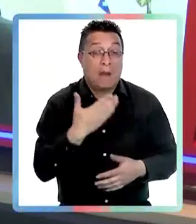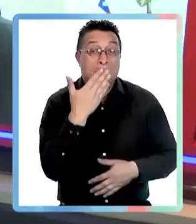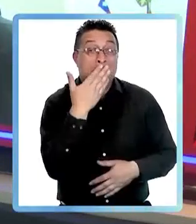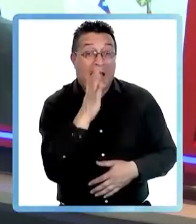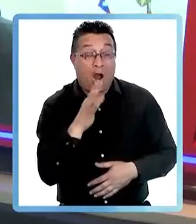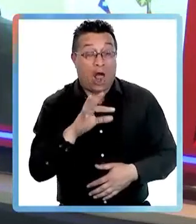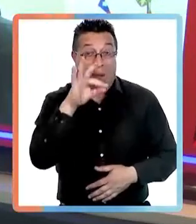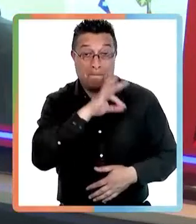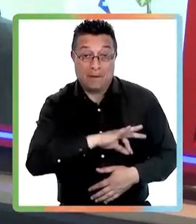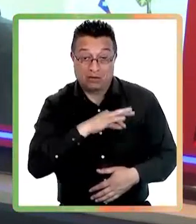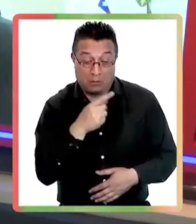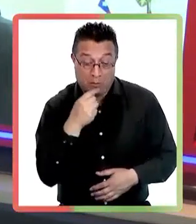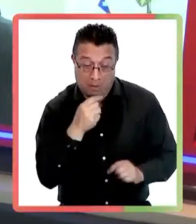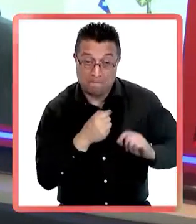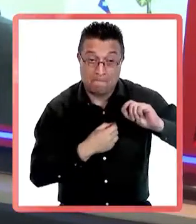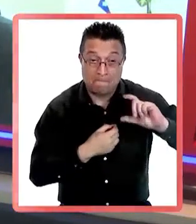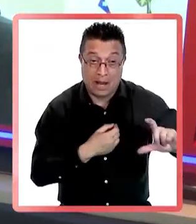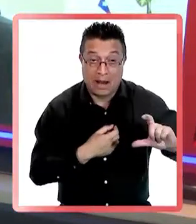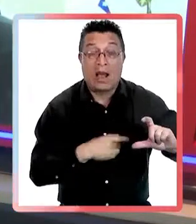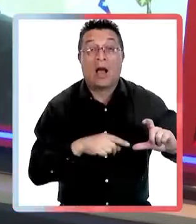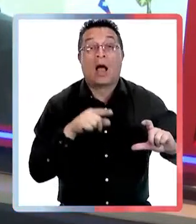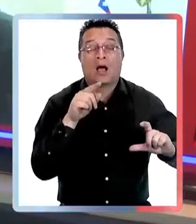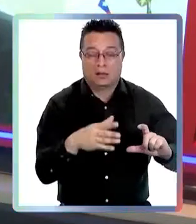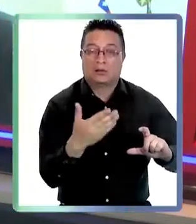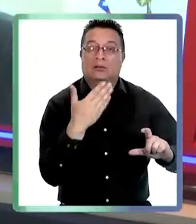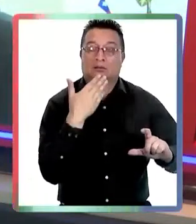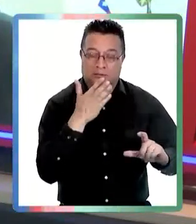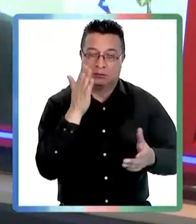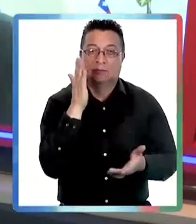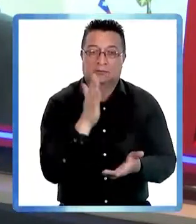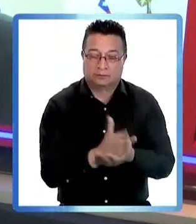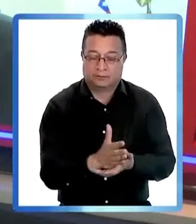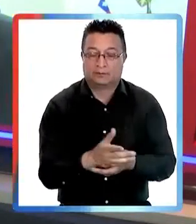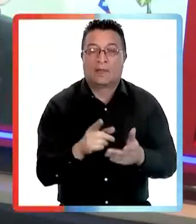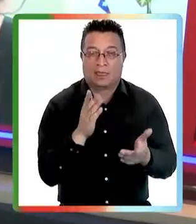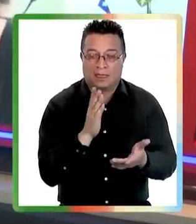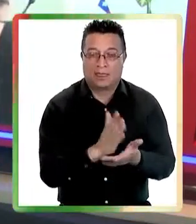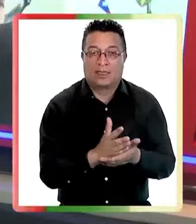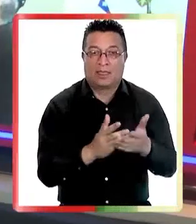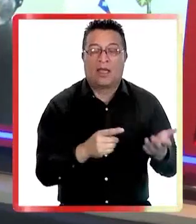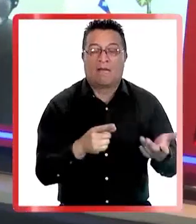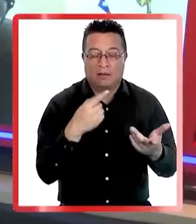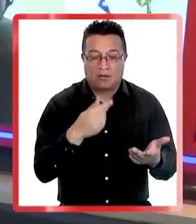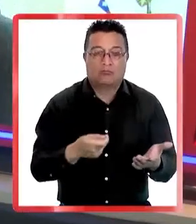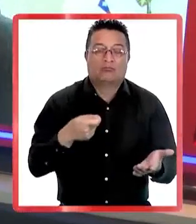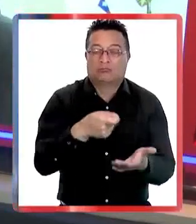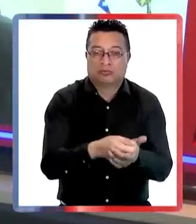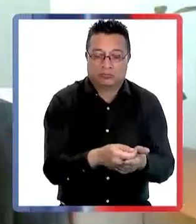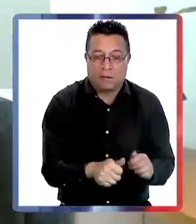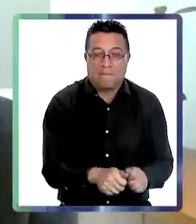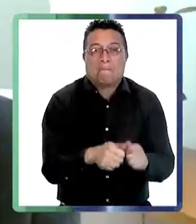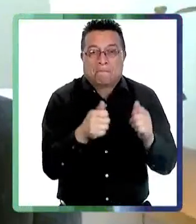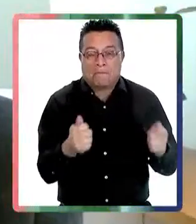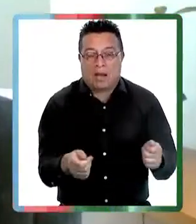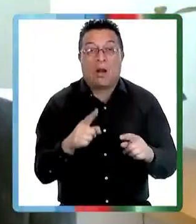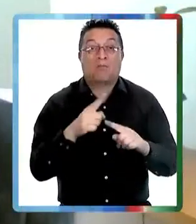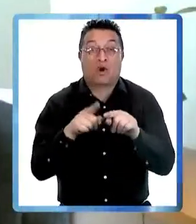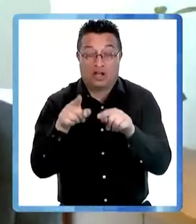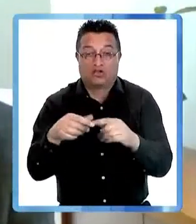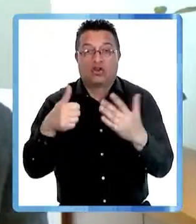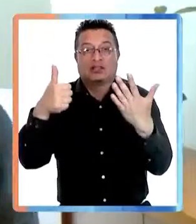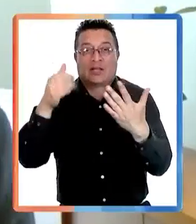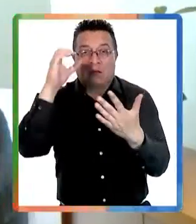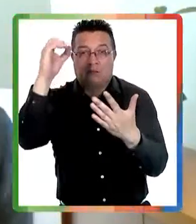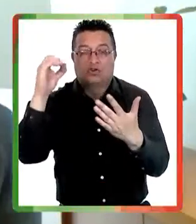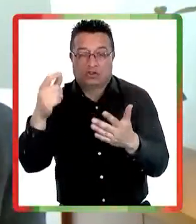tener mejores pensiones, no hay atajo, va a haber que contribuir más, y por eso el 6%